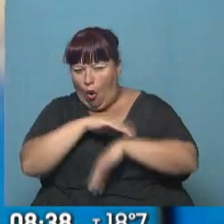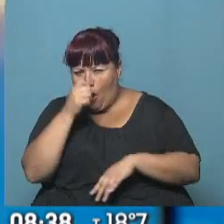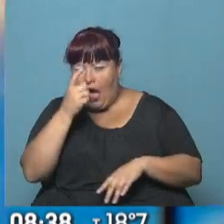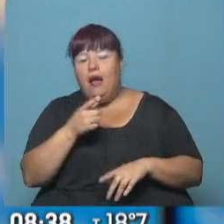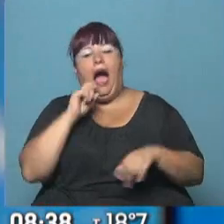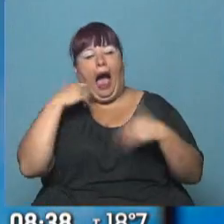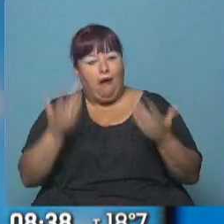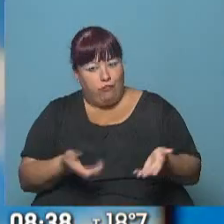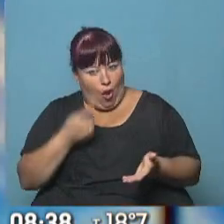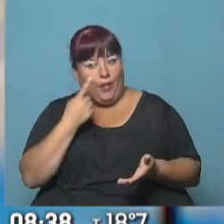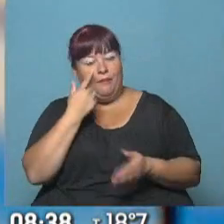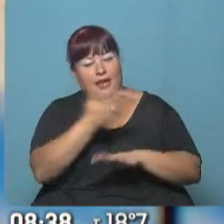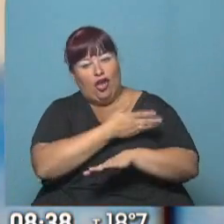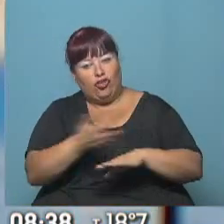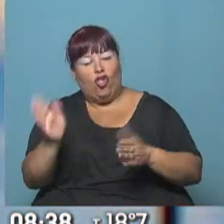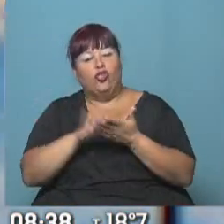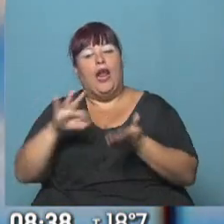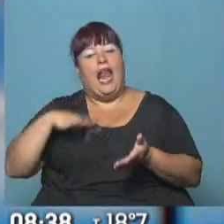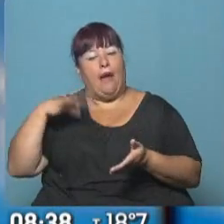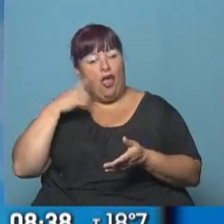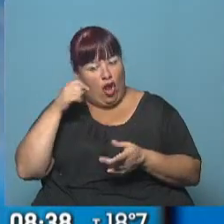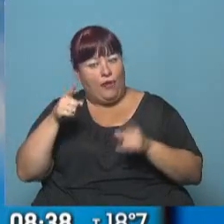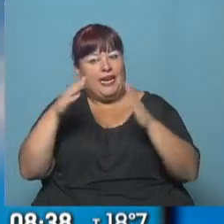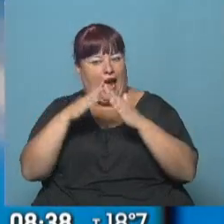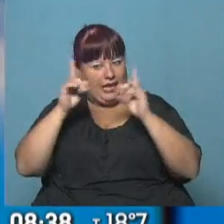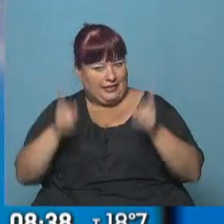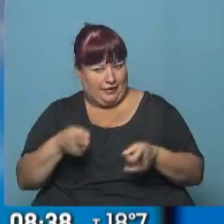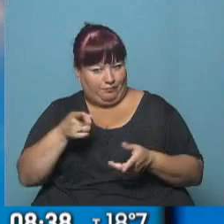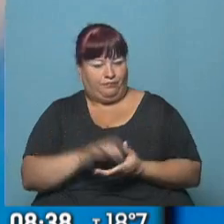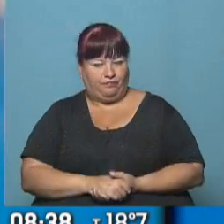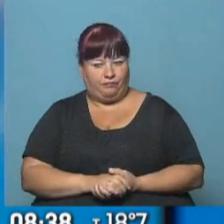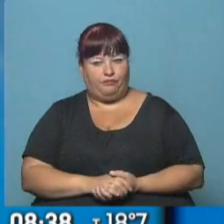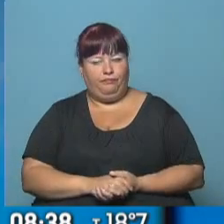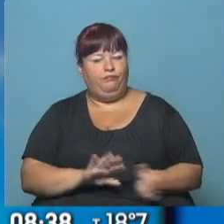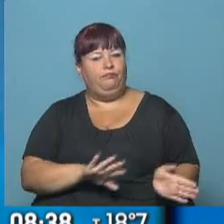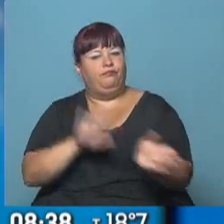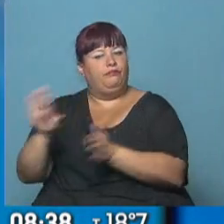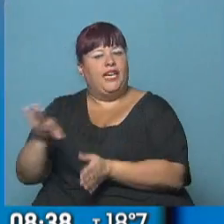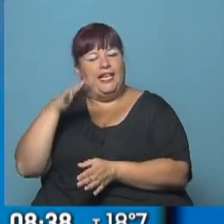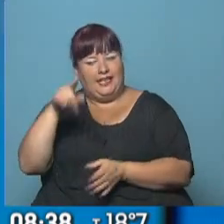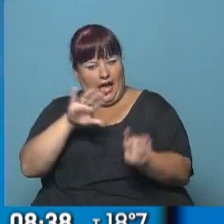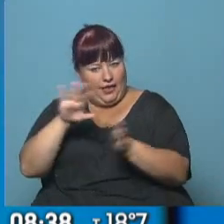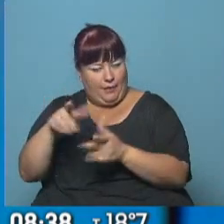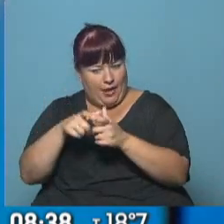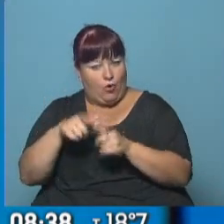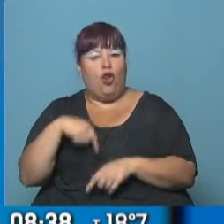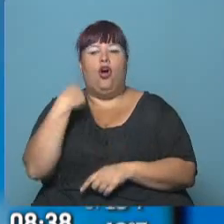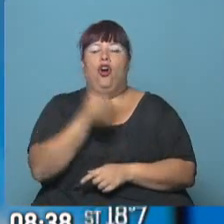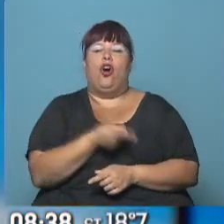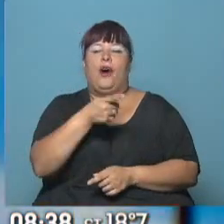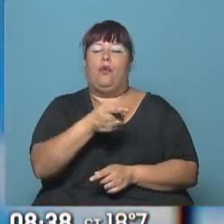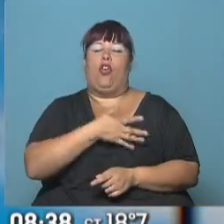Gran oportunidad entonces para recorrer un poco la vida de Le Corbusier y esa casa en particular. Te saco de La Obra Secreta.